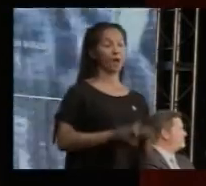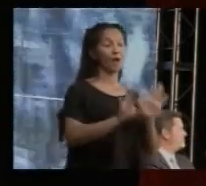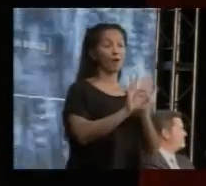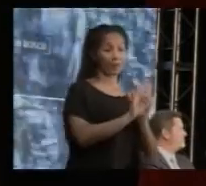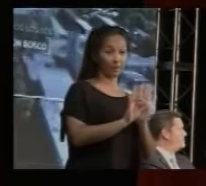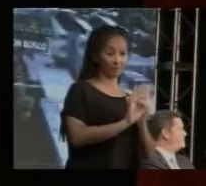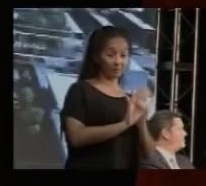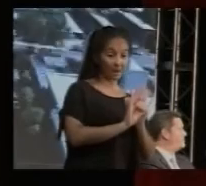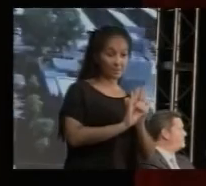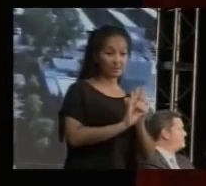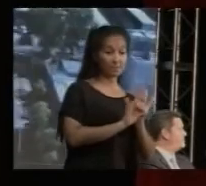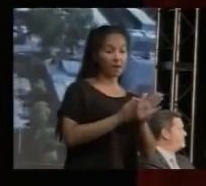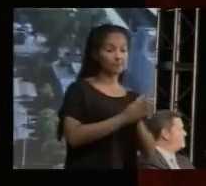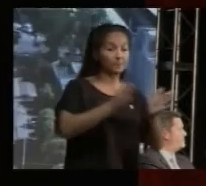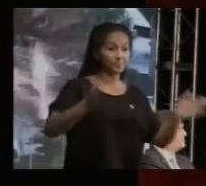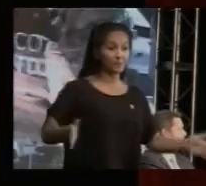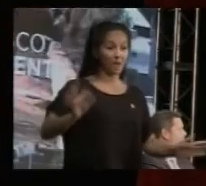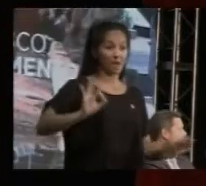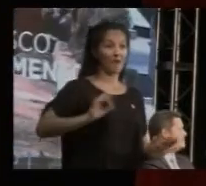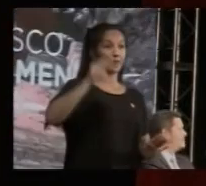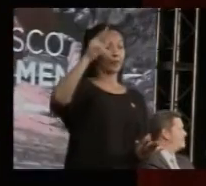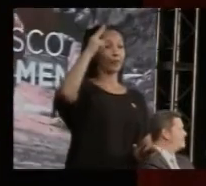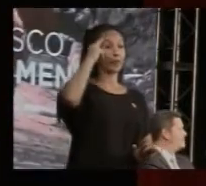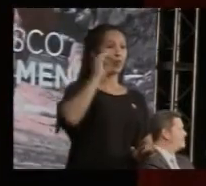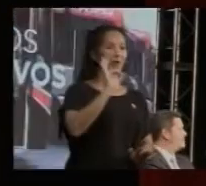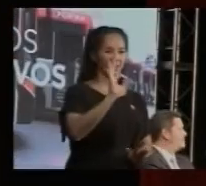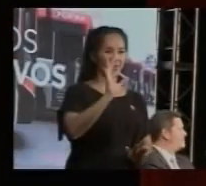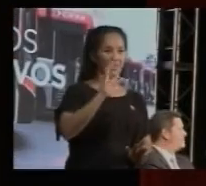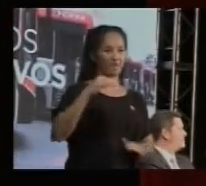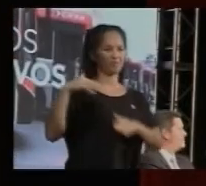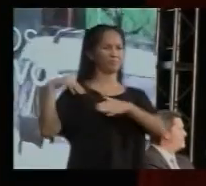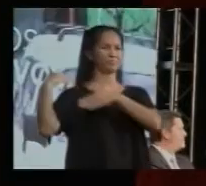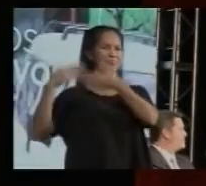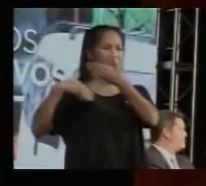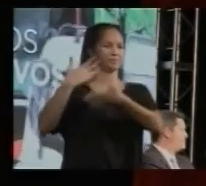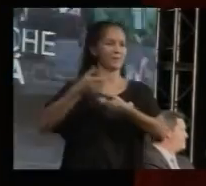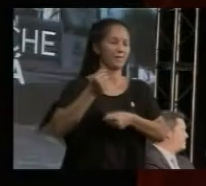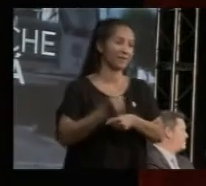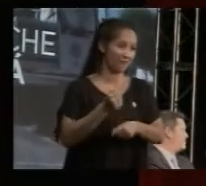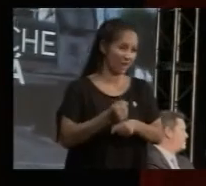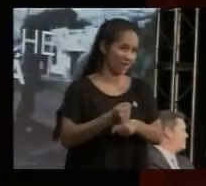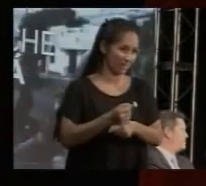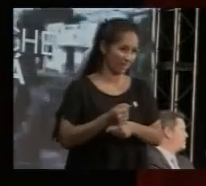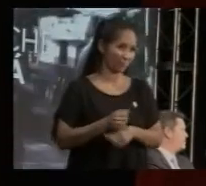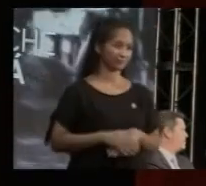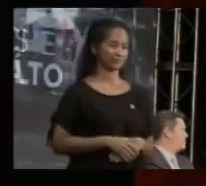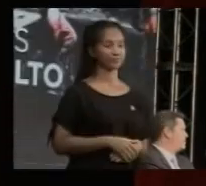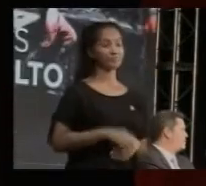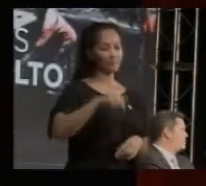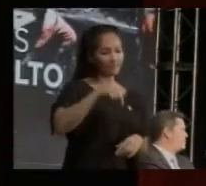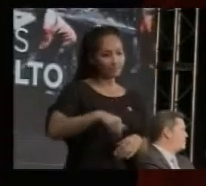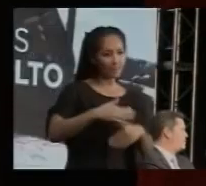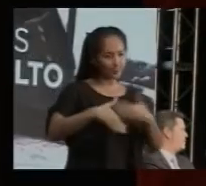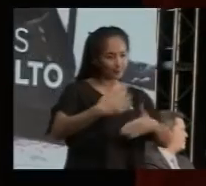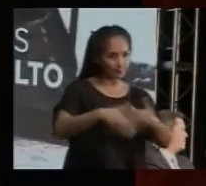el ensanche de calle Corrientes tiene 90 años, con eso les digo todo el atraso que teníamos, y esperamos este año poder continuar